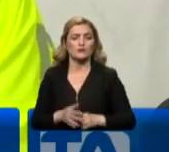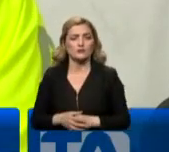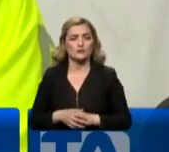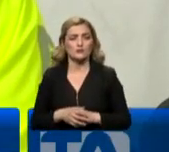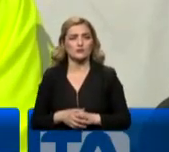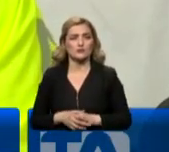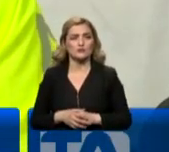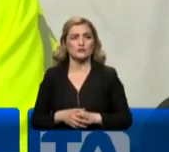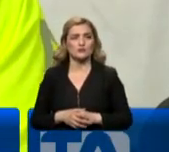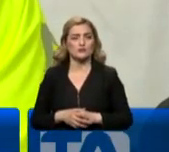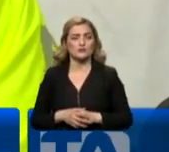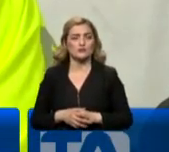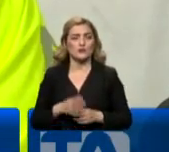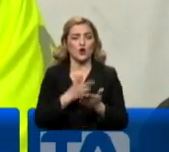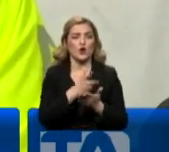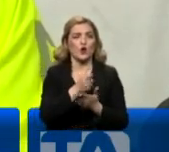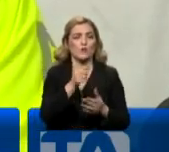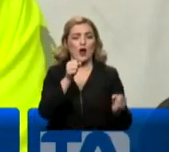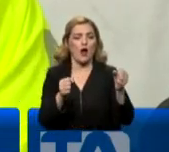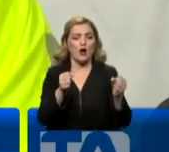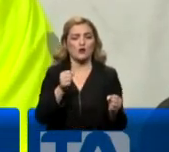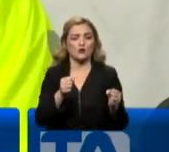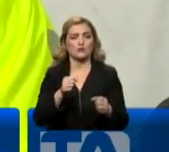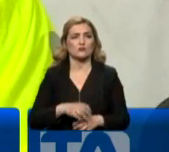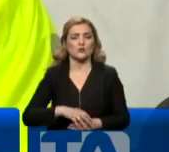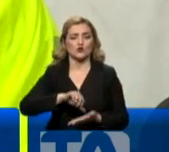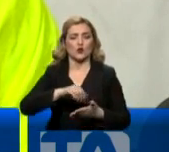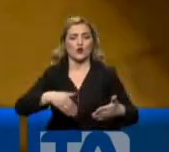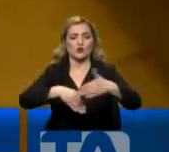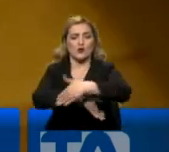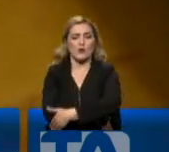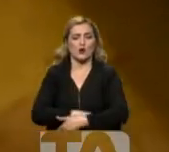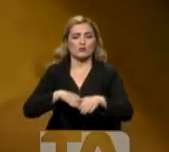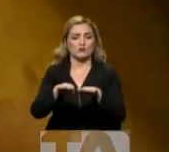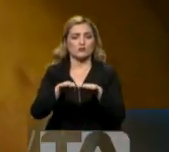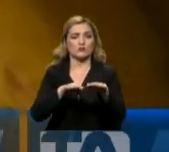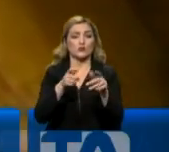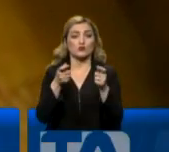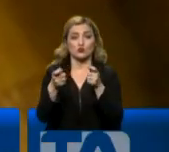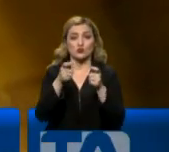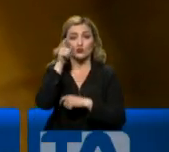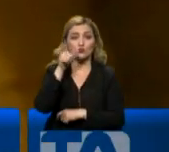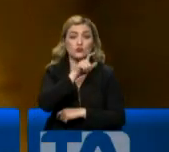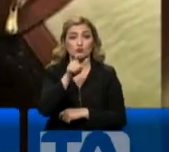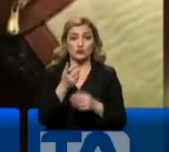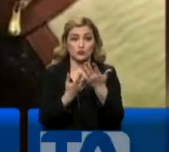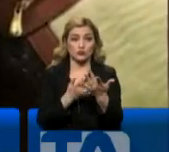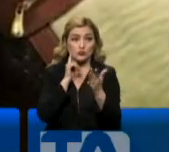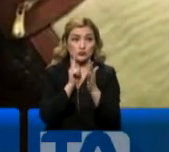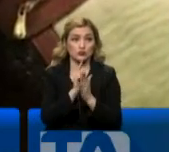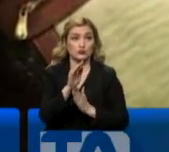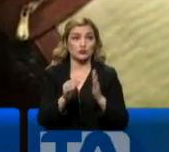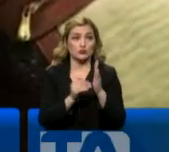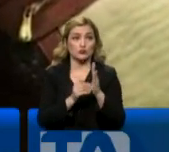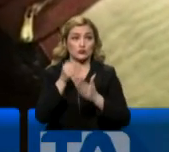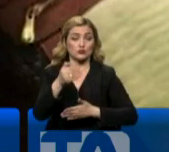dedicaban estas dos personas es a la compra-venta de autos en la ciudad de Otavalo y de Ibarra. Tras el operativo, la Fiscalía espera formular cargos a